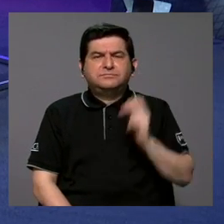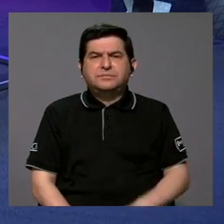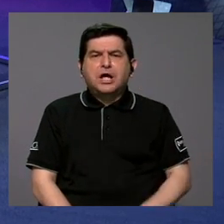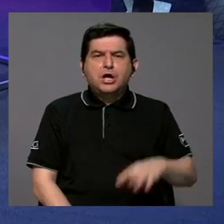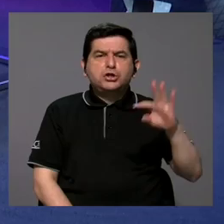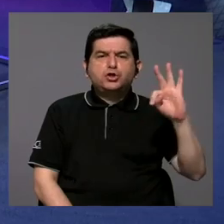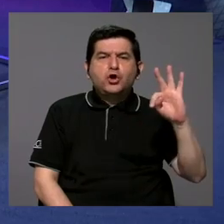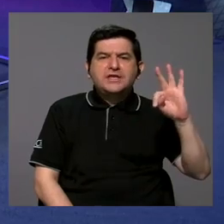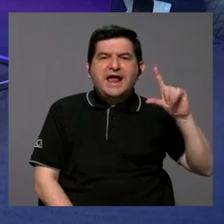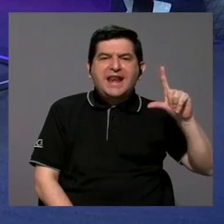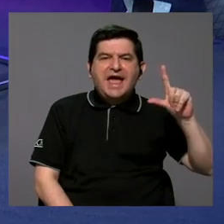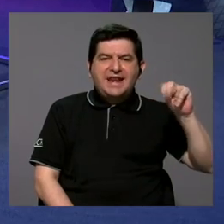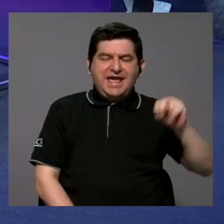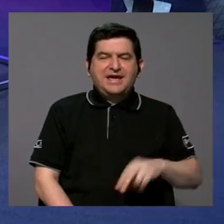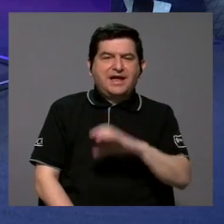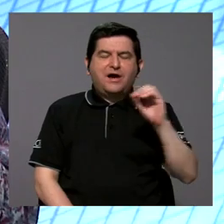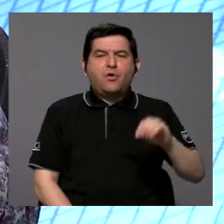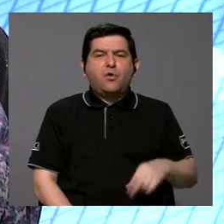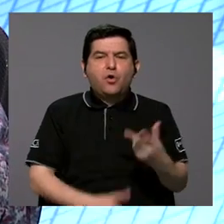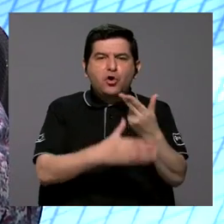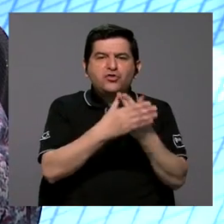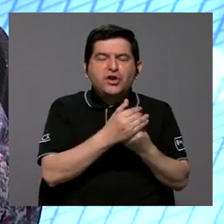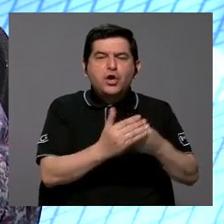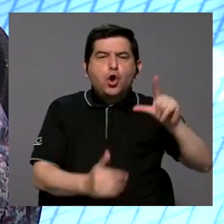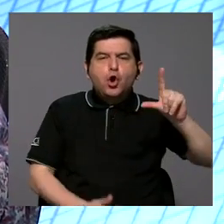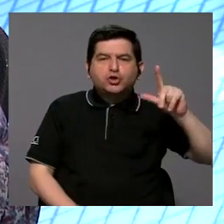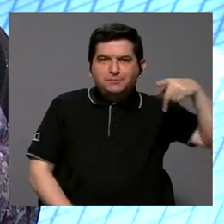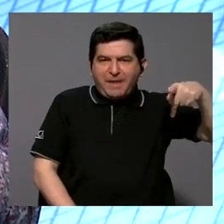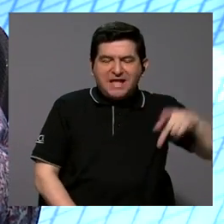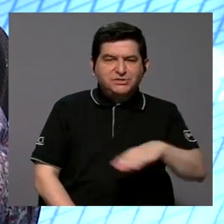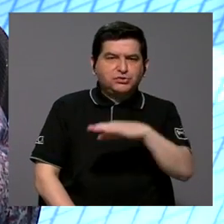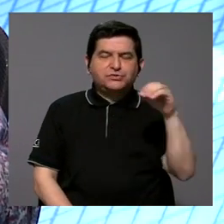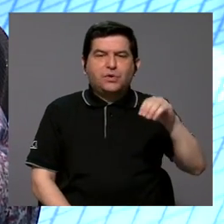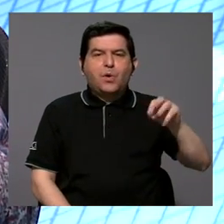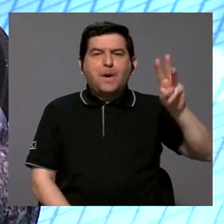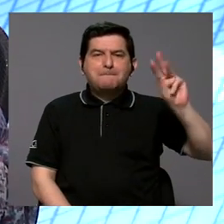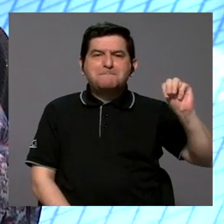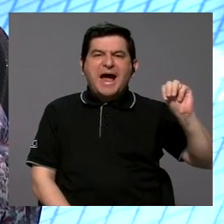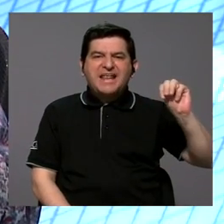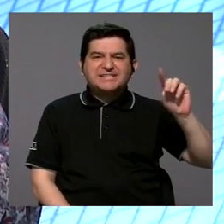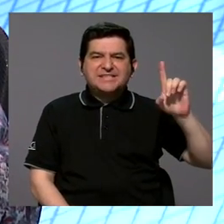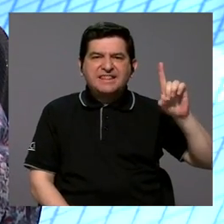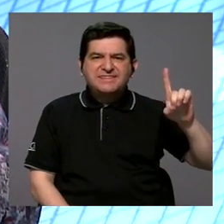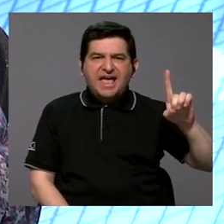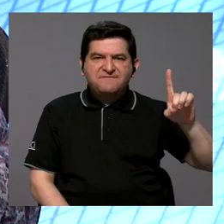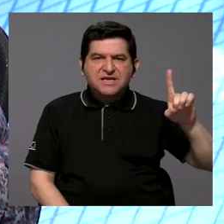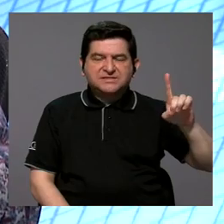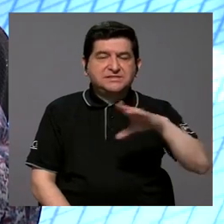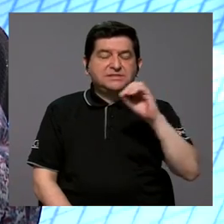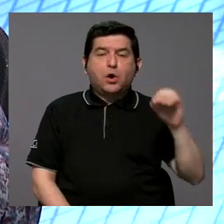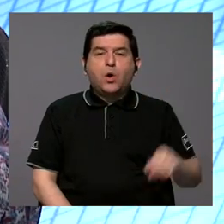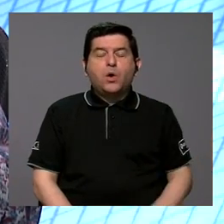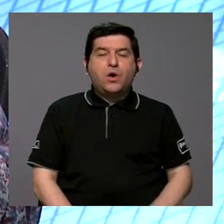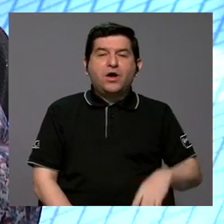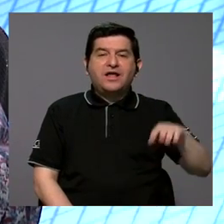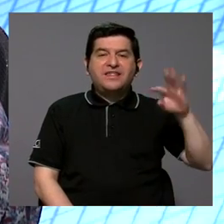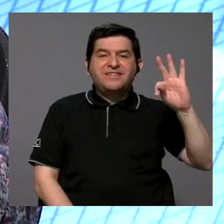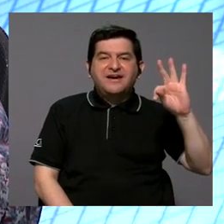la Negra, o el Tío Los Panchos, o a Miles Davis, o a los Beatles, por